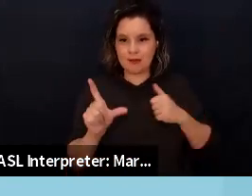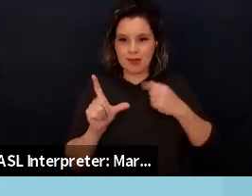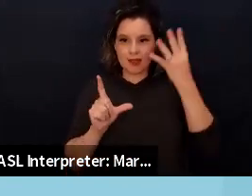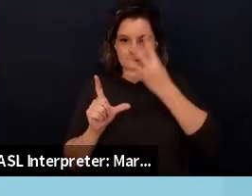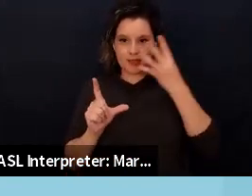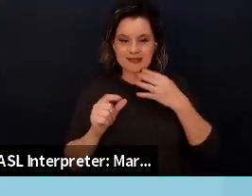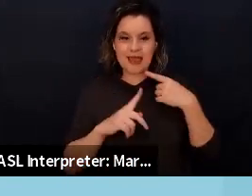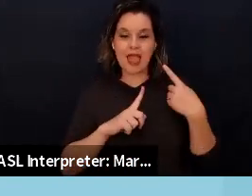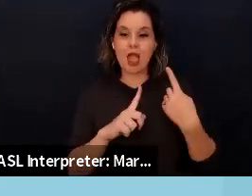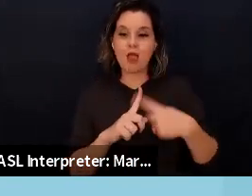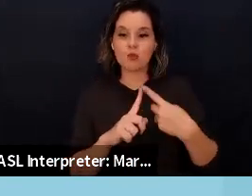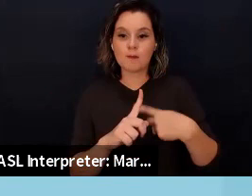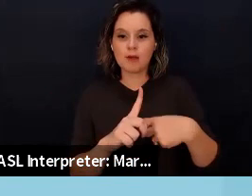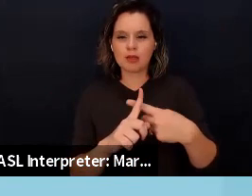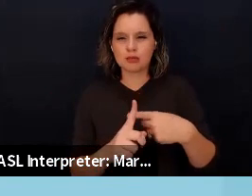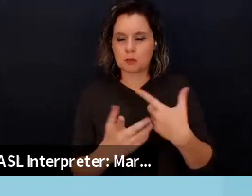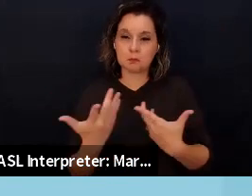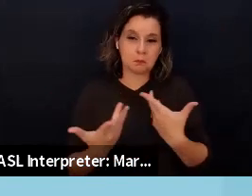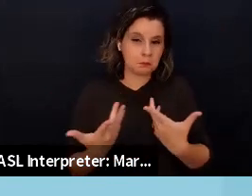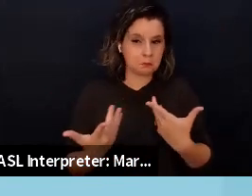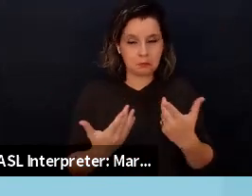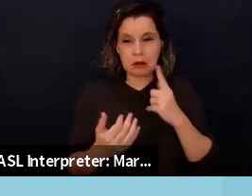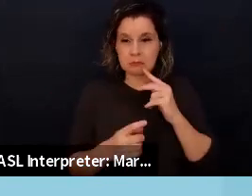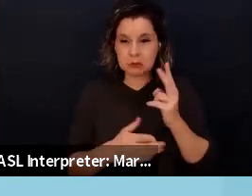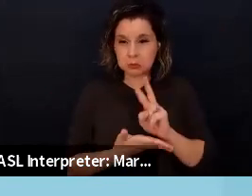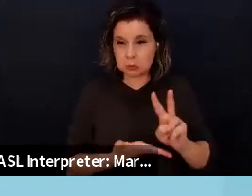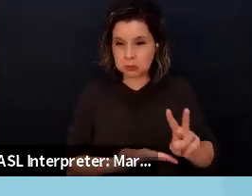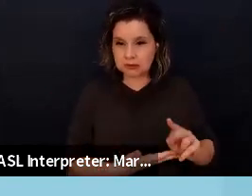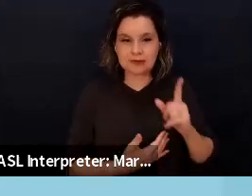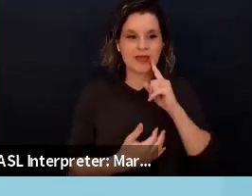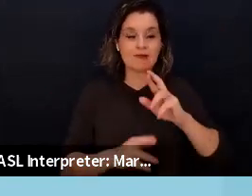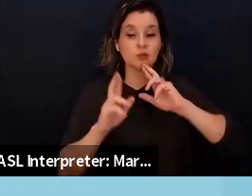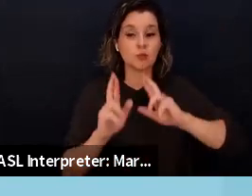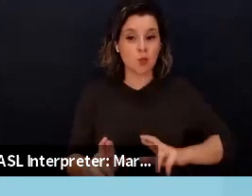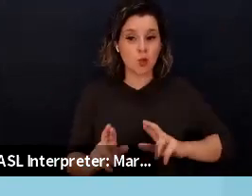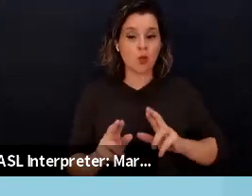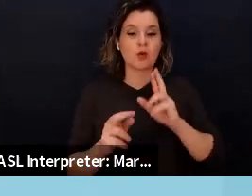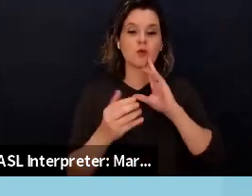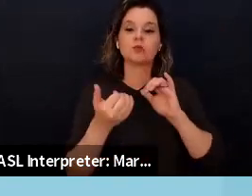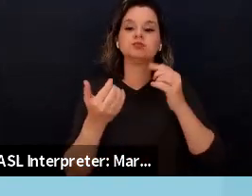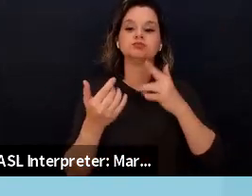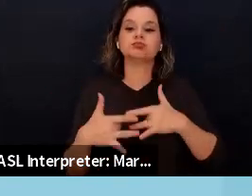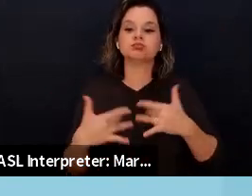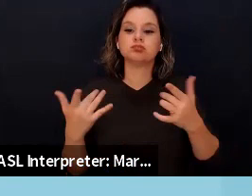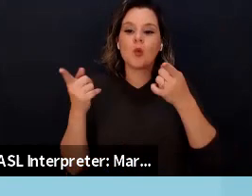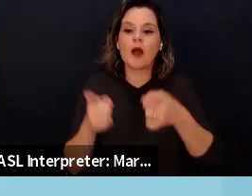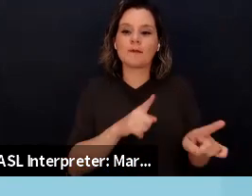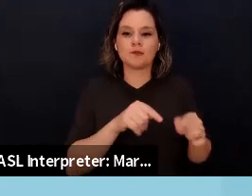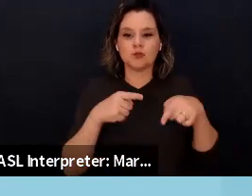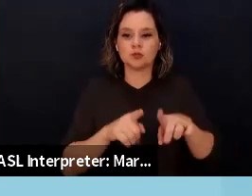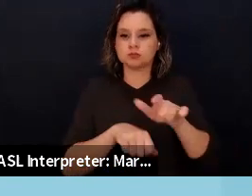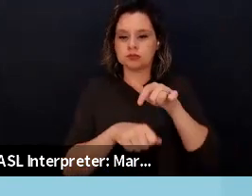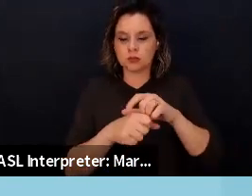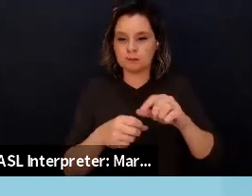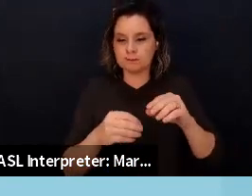mes, o creo que puede ser cada 2 semanas, tienen un reporte sobre lo que está pasando durante esta